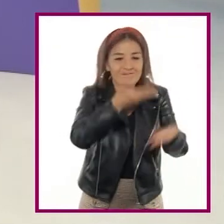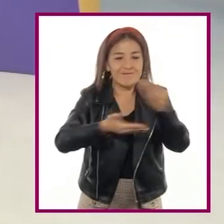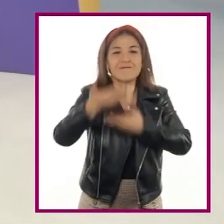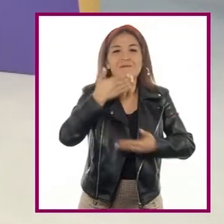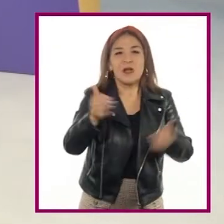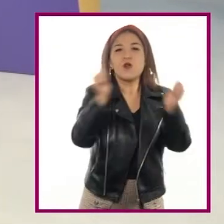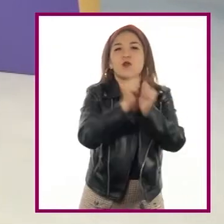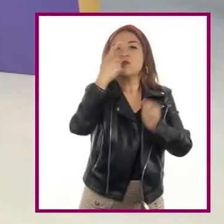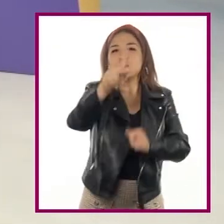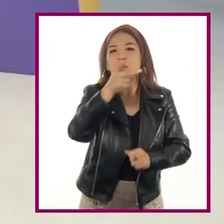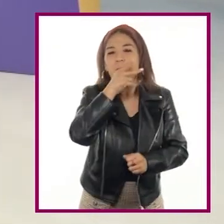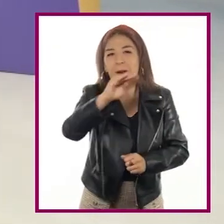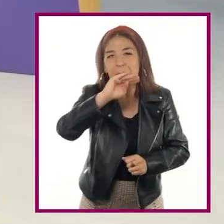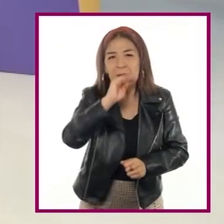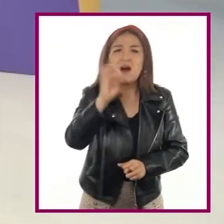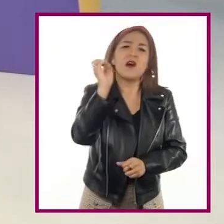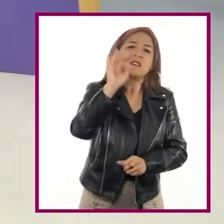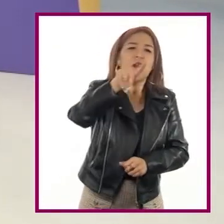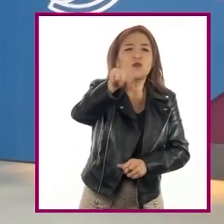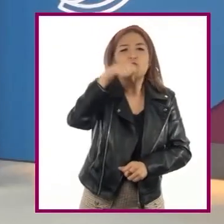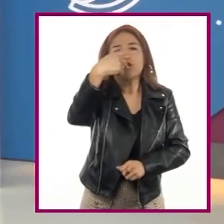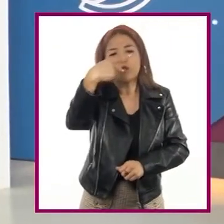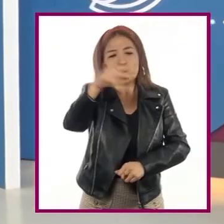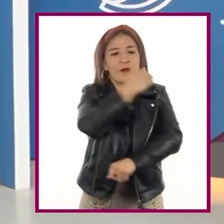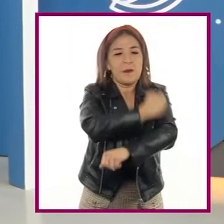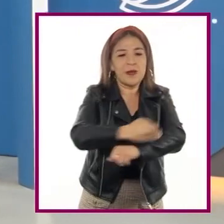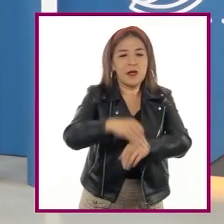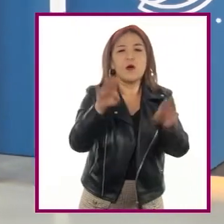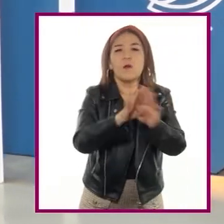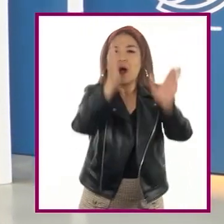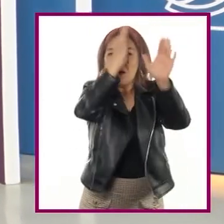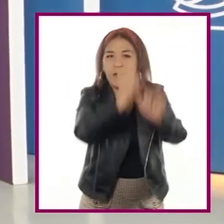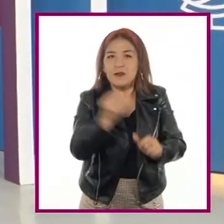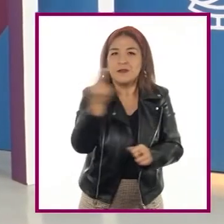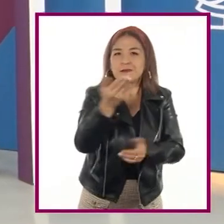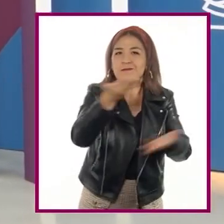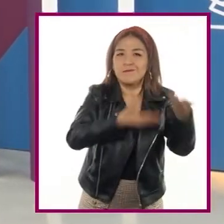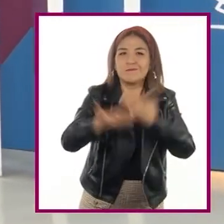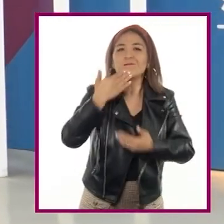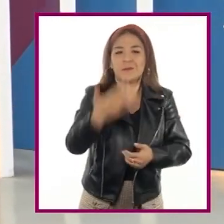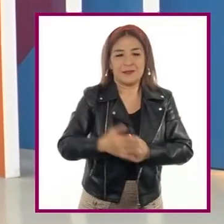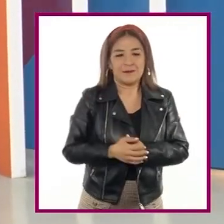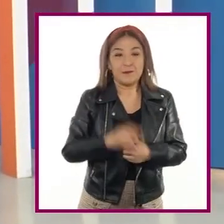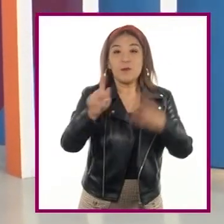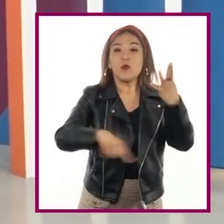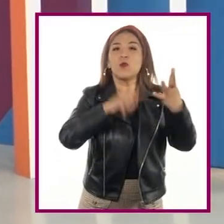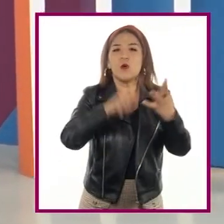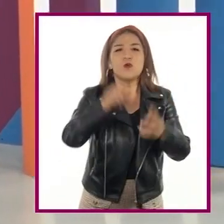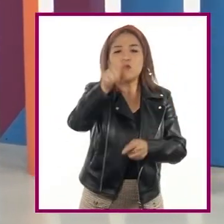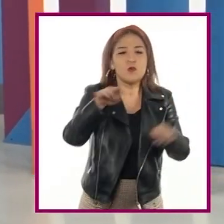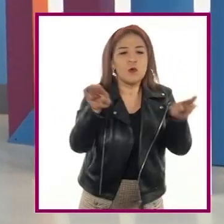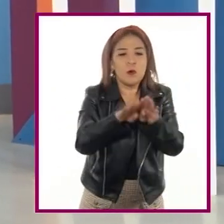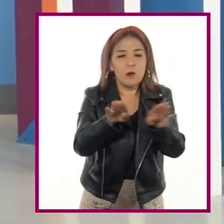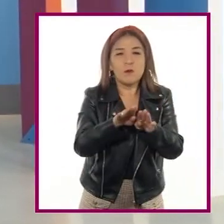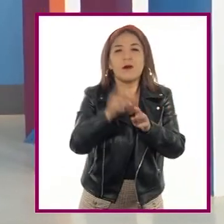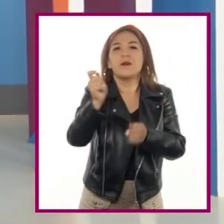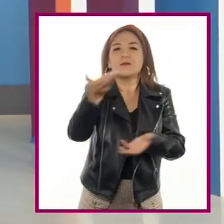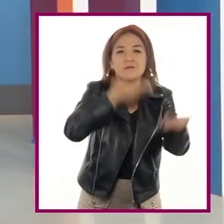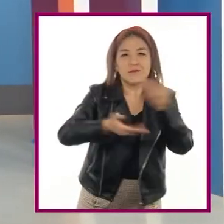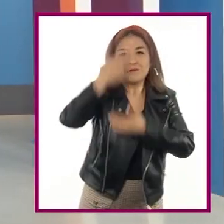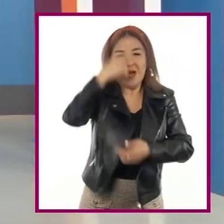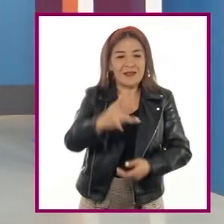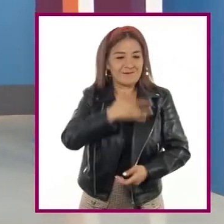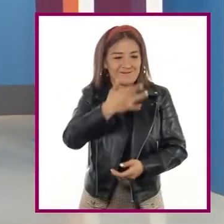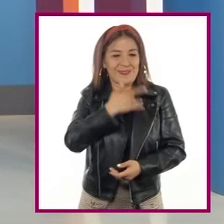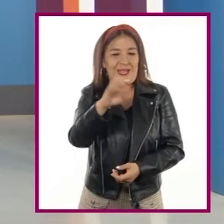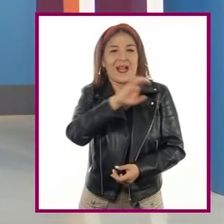con su mamá, papá u otros familiares? Número 4. ¿Cómo consensan las actividades del ámbito afectivo?